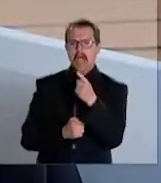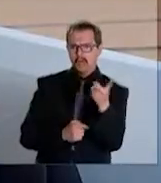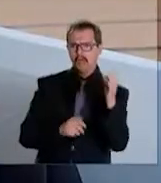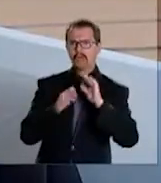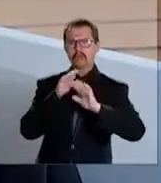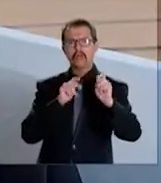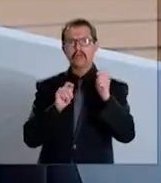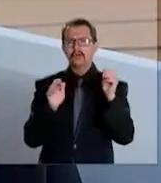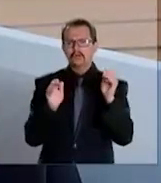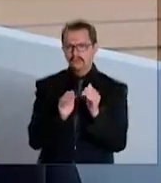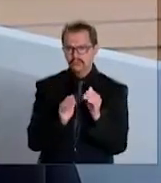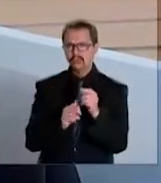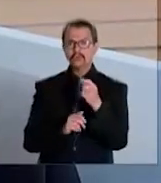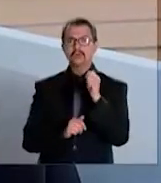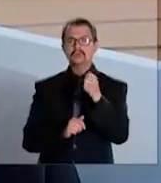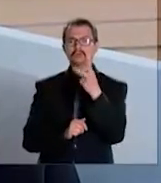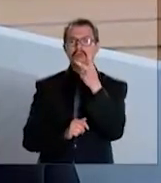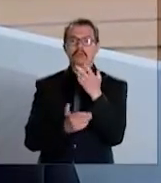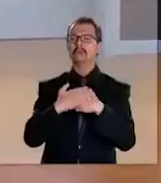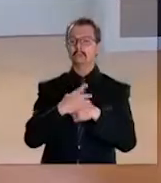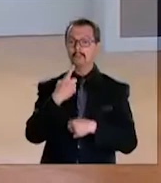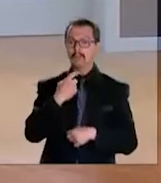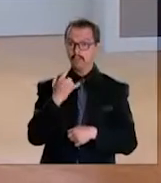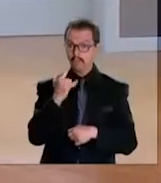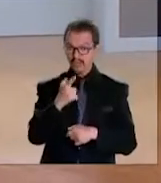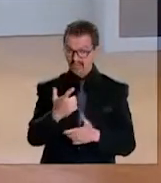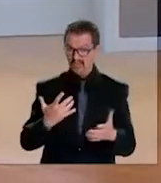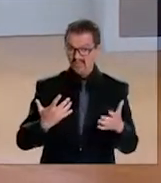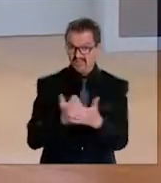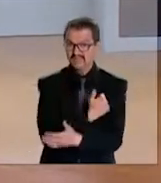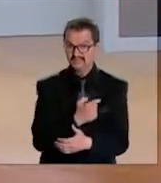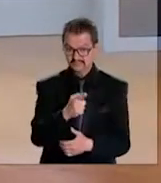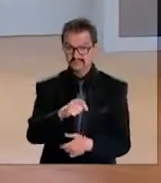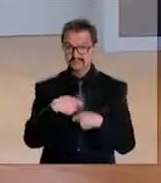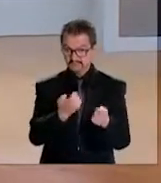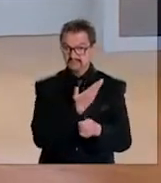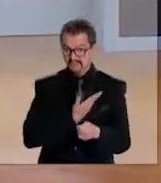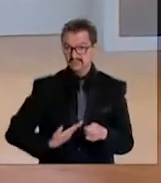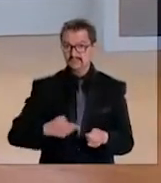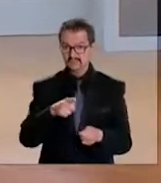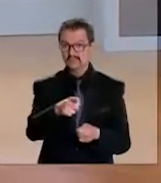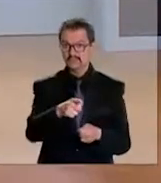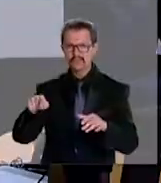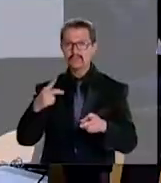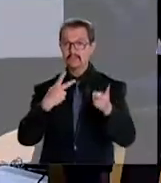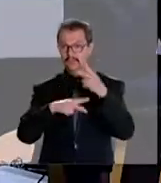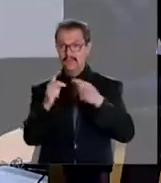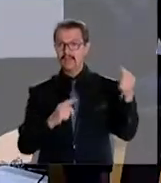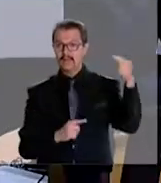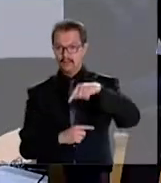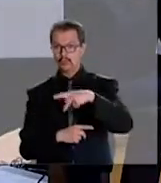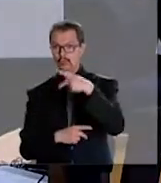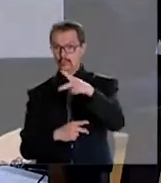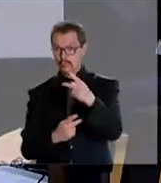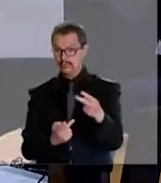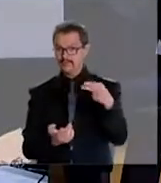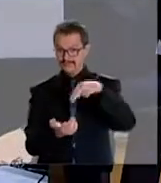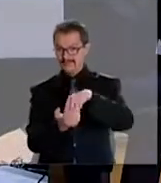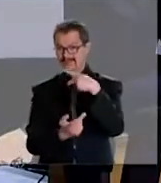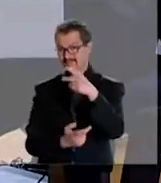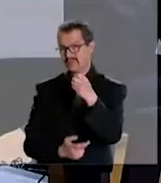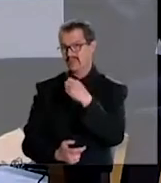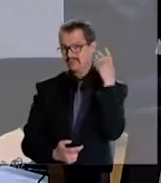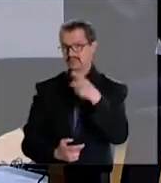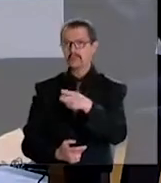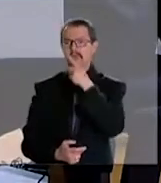en su cuenta de twitter arroba ine méxico el instituto detalló que hasta el 21 de mayo se tenía registro de 1.3 millones de visitas